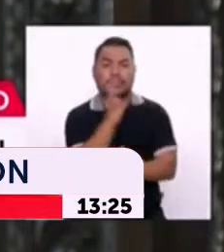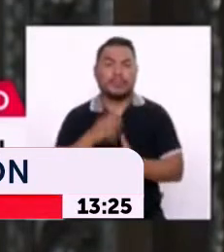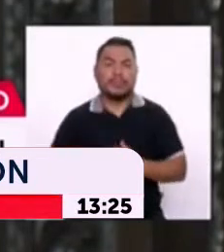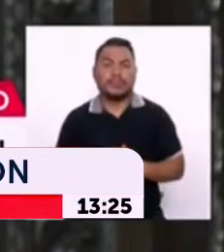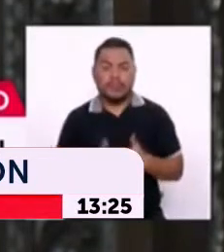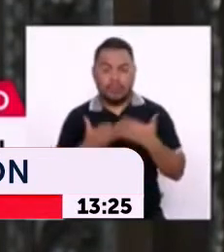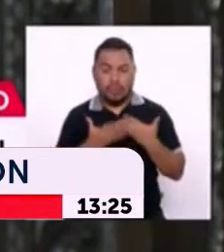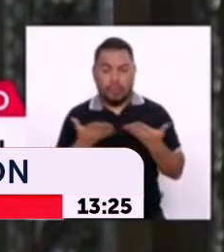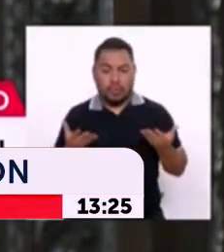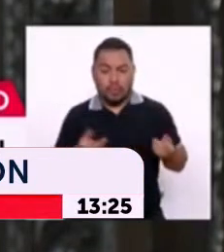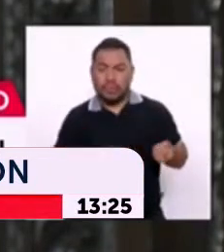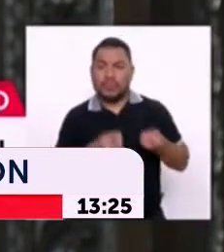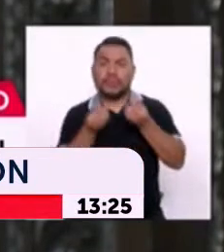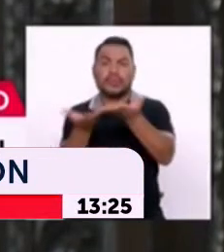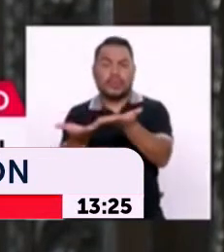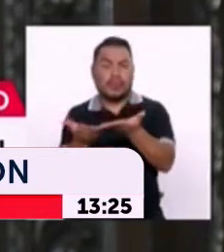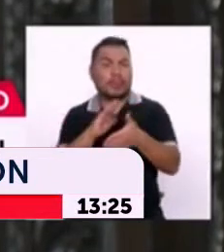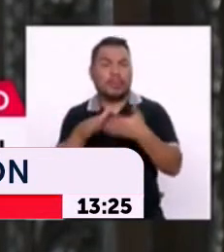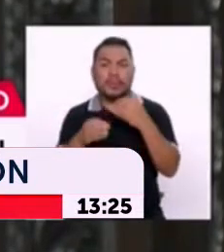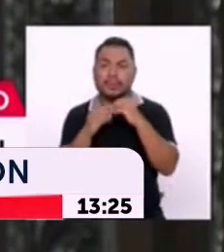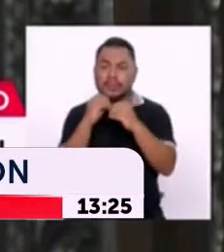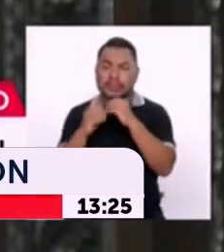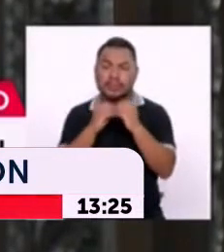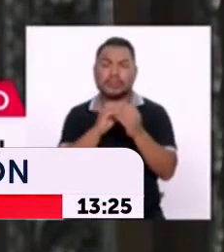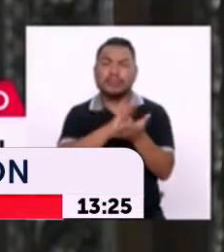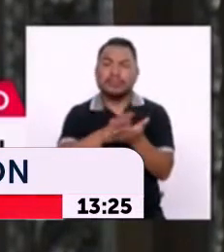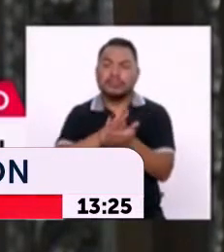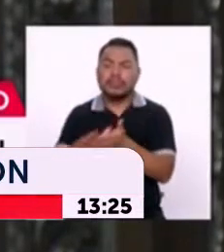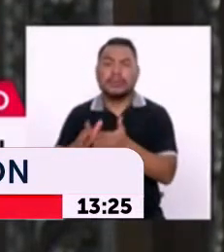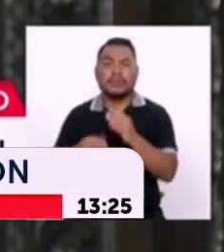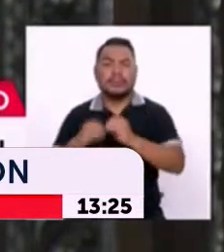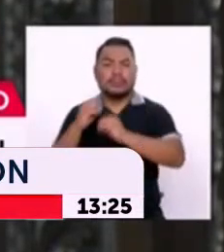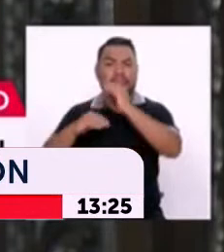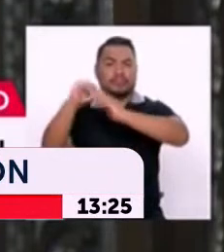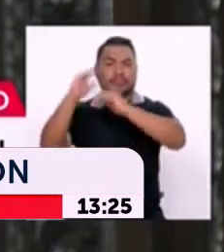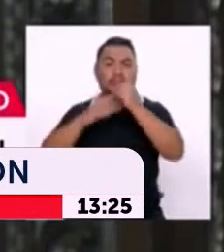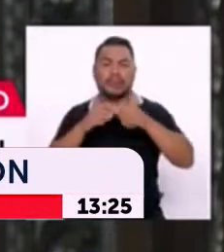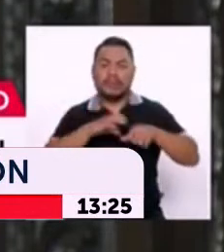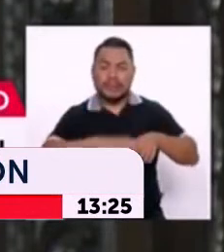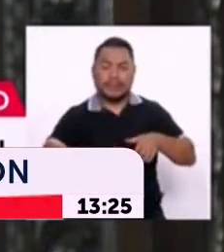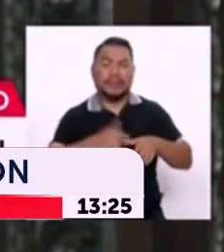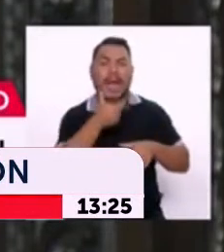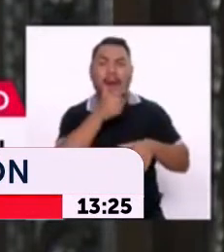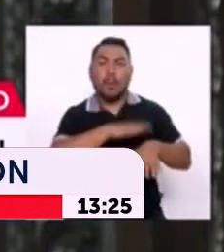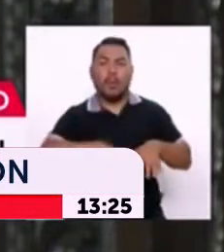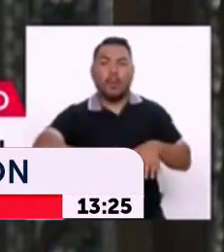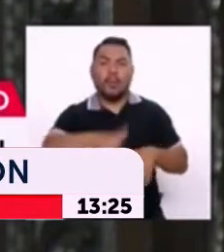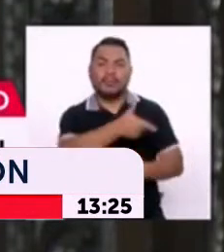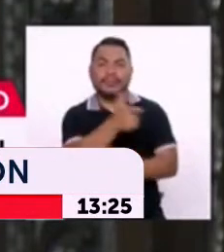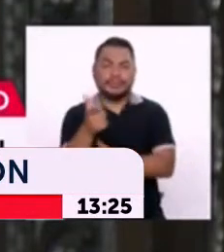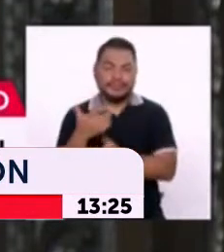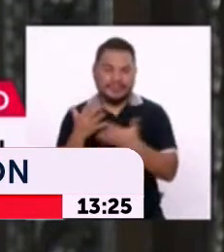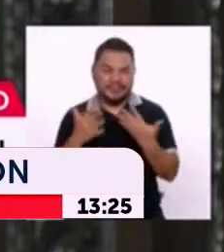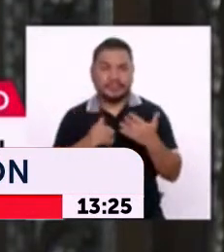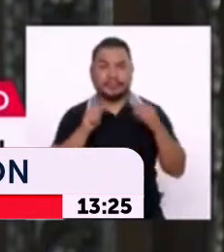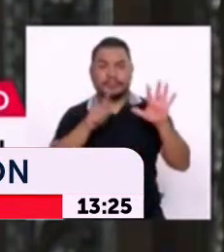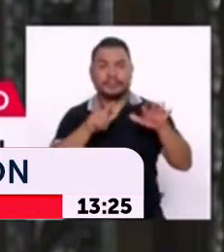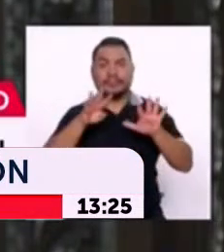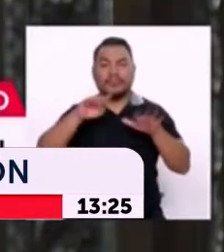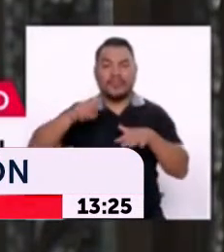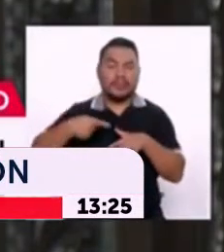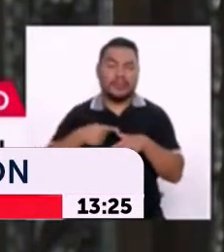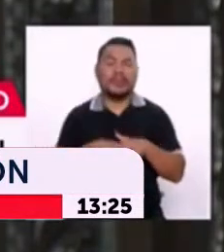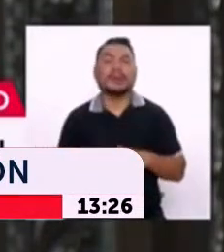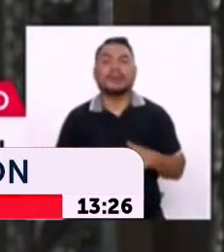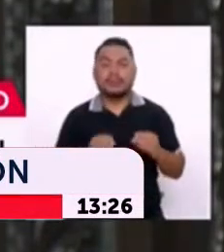Los recursos se vienen destinando al mantenimiento y rehabilitación de la infraestructura de riego en más de 79 mil